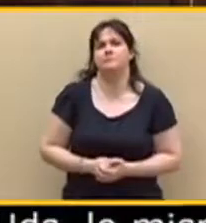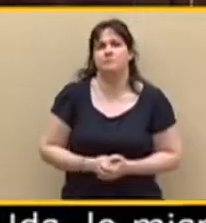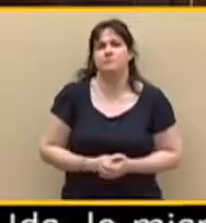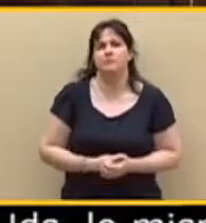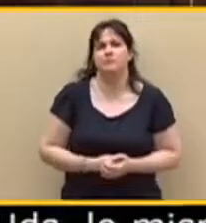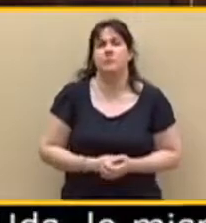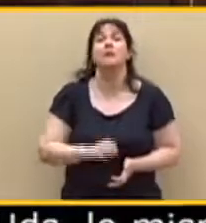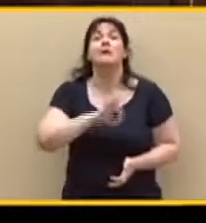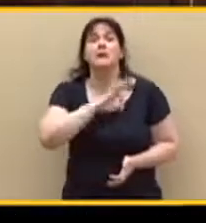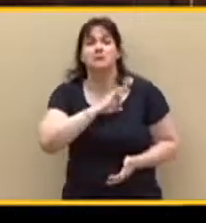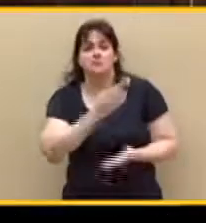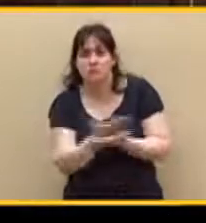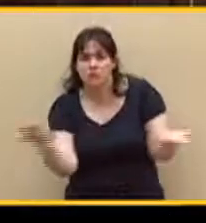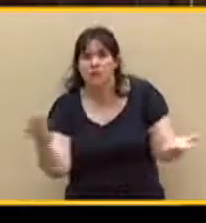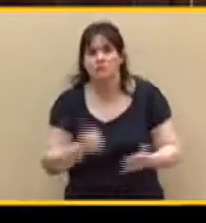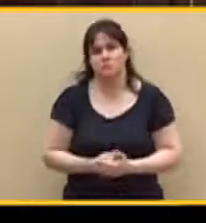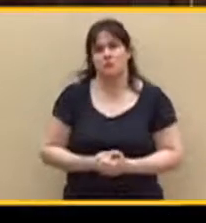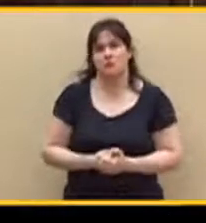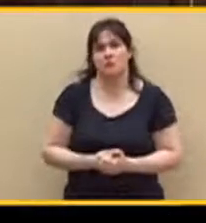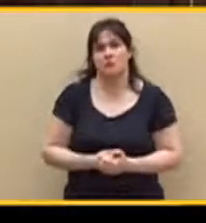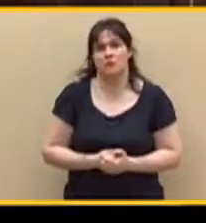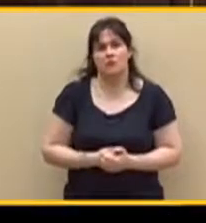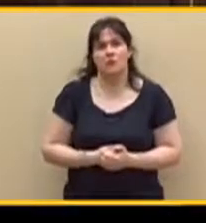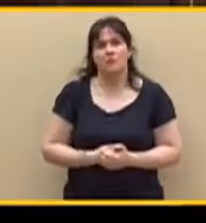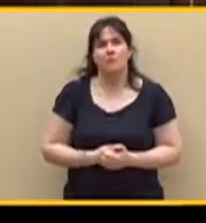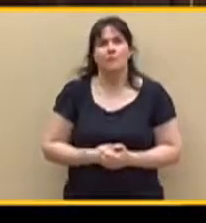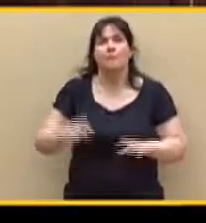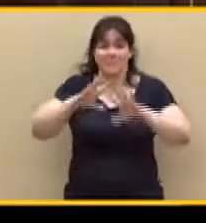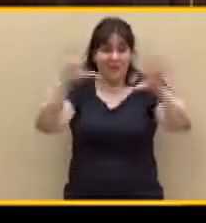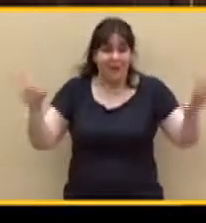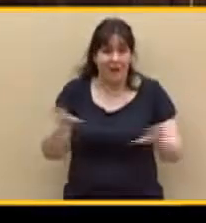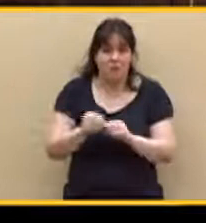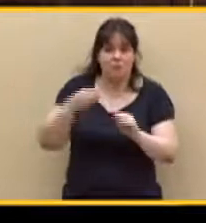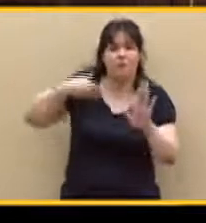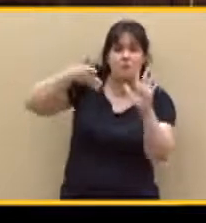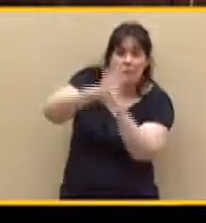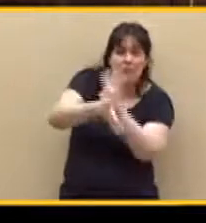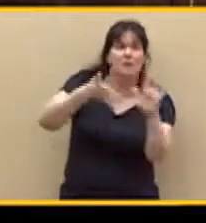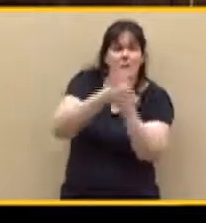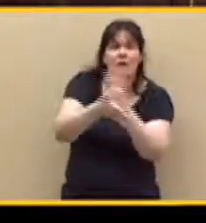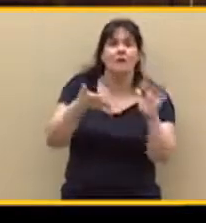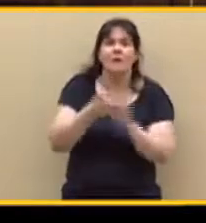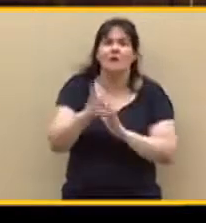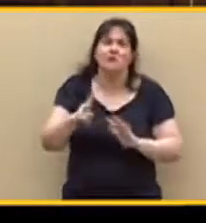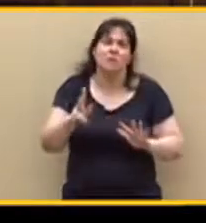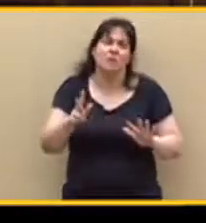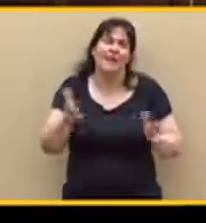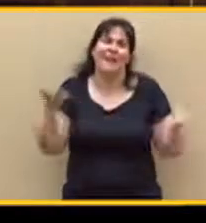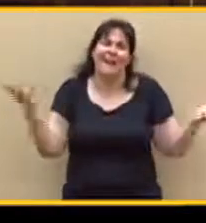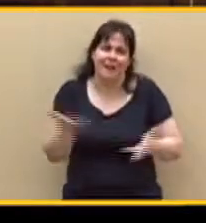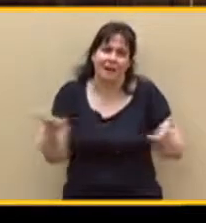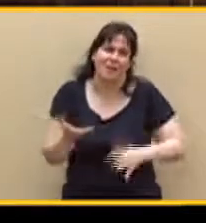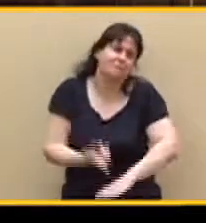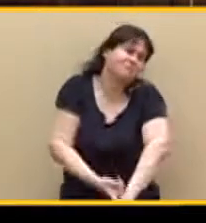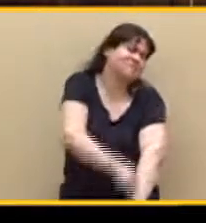Señorías, el resumen de estos hechos es de una gravedad extrema. Con el